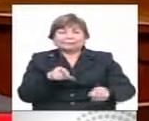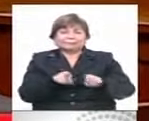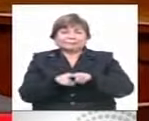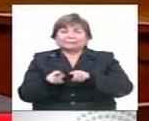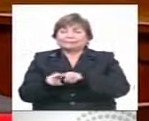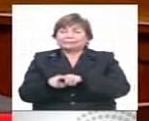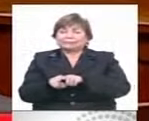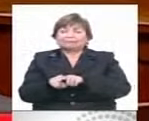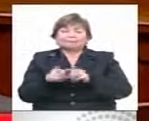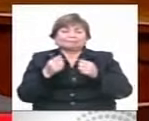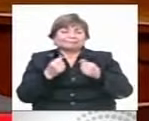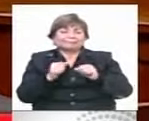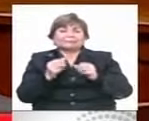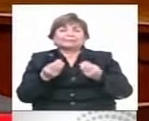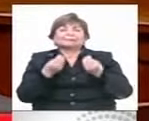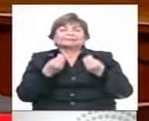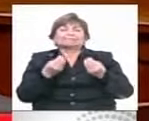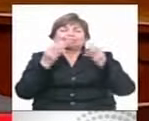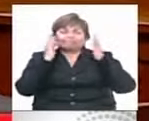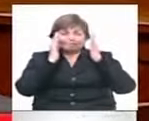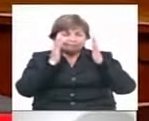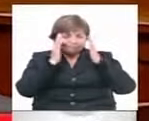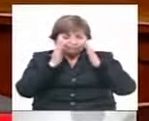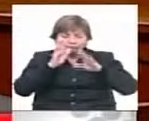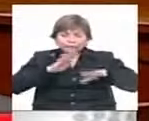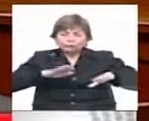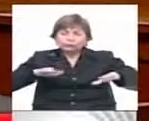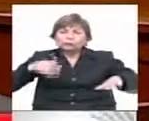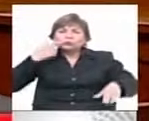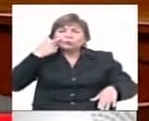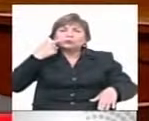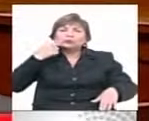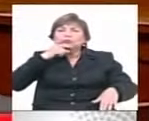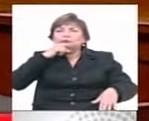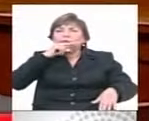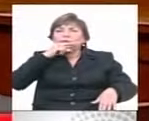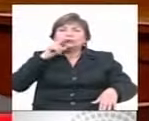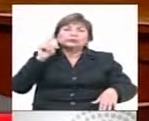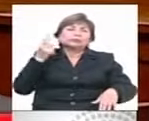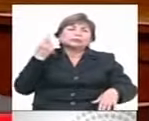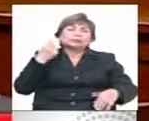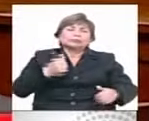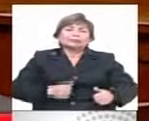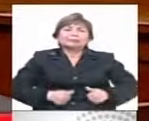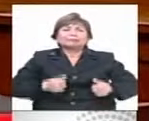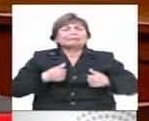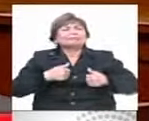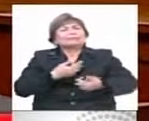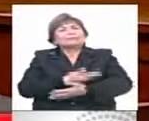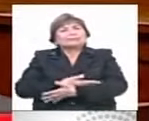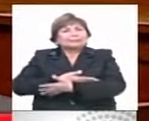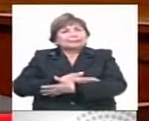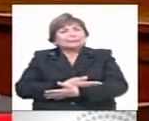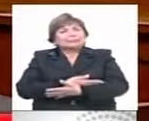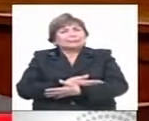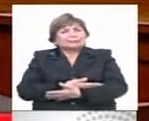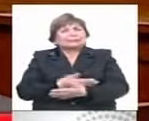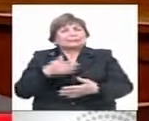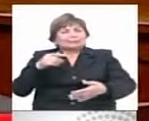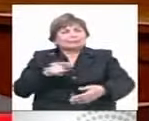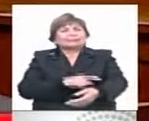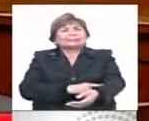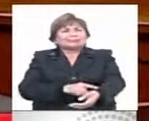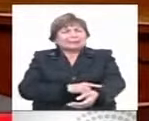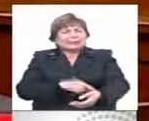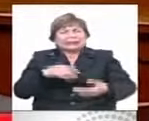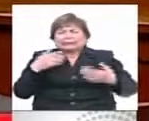de cómo tratamos a nuestros niños y niñas, especialmente en sus primeros meses de vida. En el Perú, la anemia constituye un